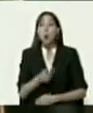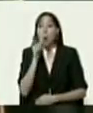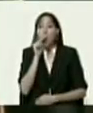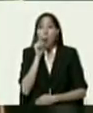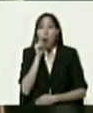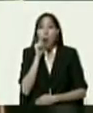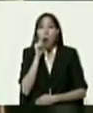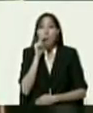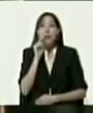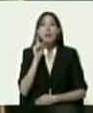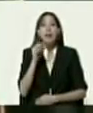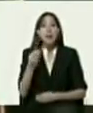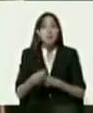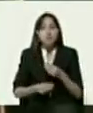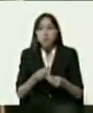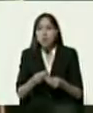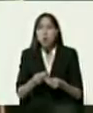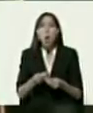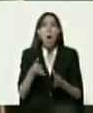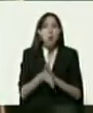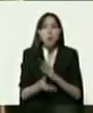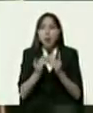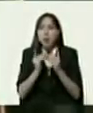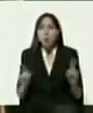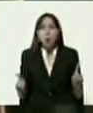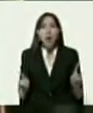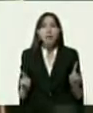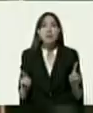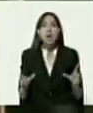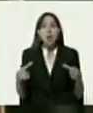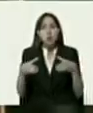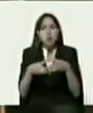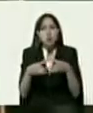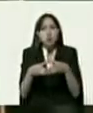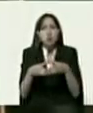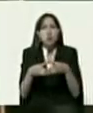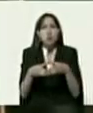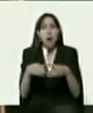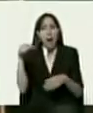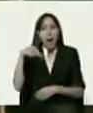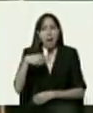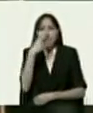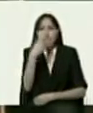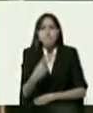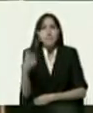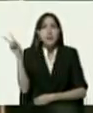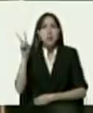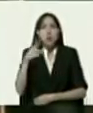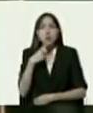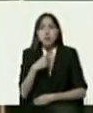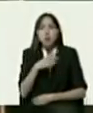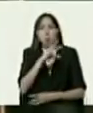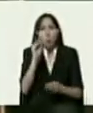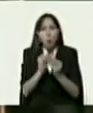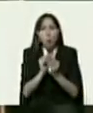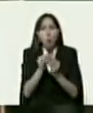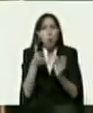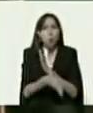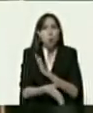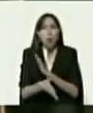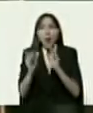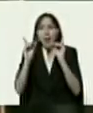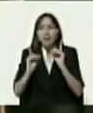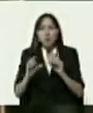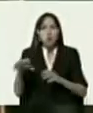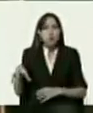para el Orden Equitativo y Democrático, estuvo en Venezuela y llegó a la conclusión de que las medidas coercitivas